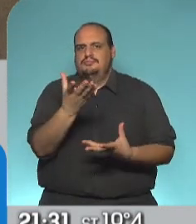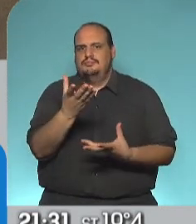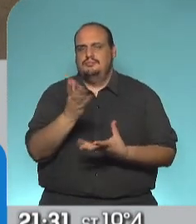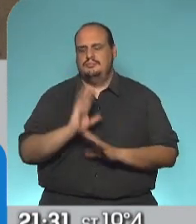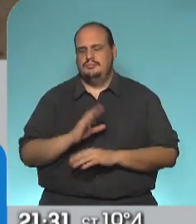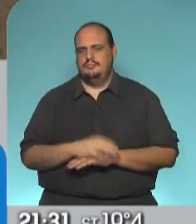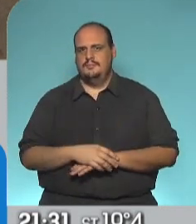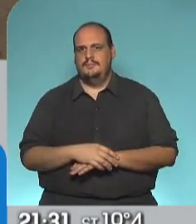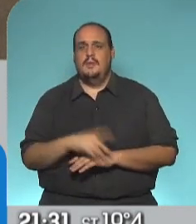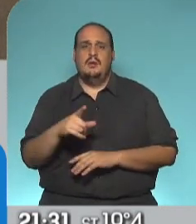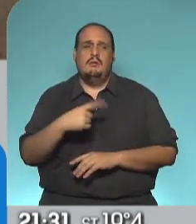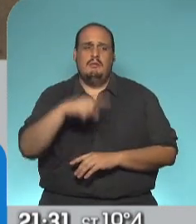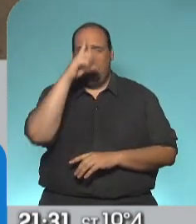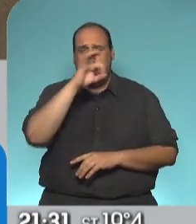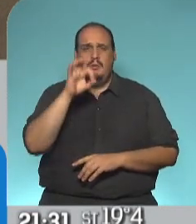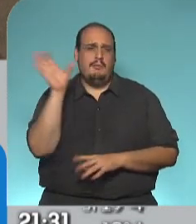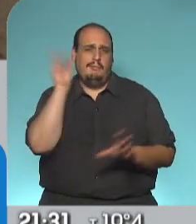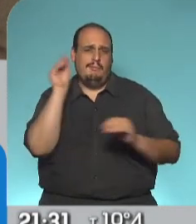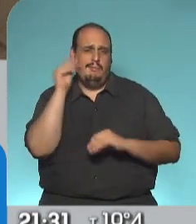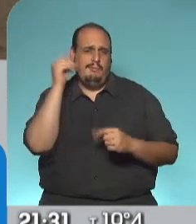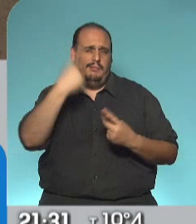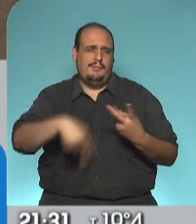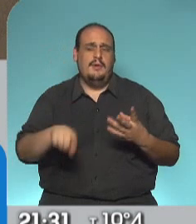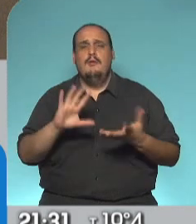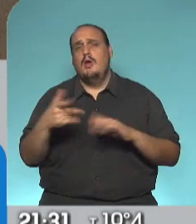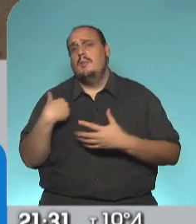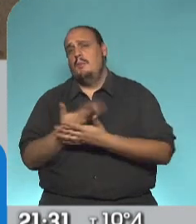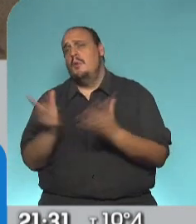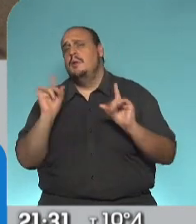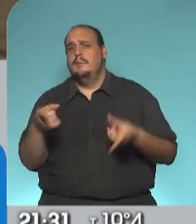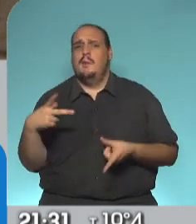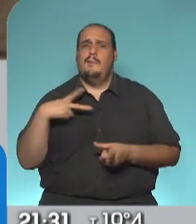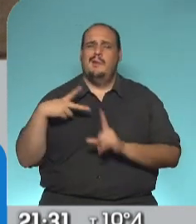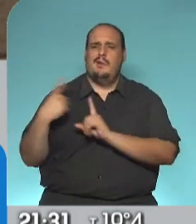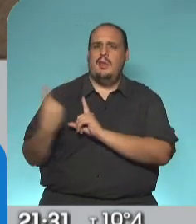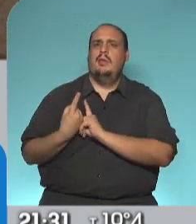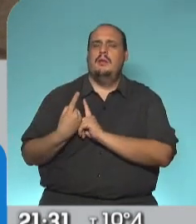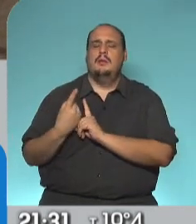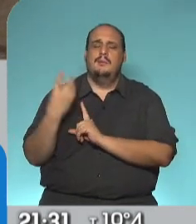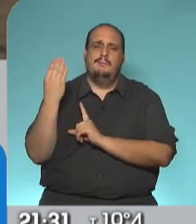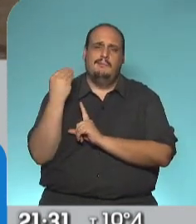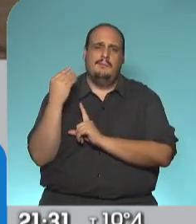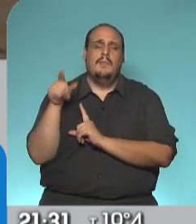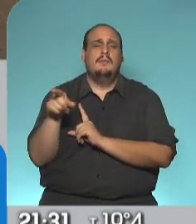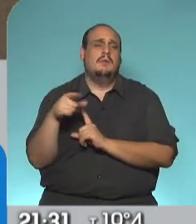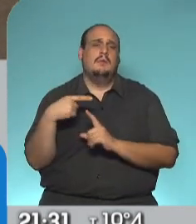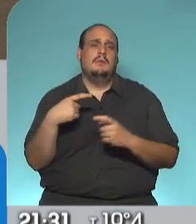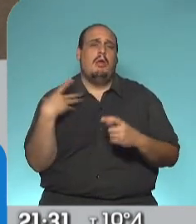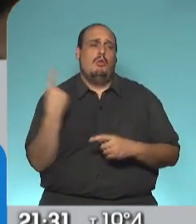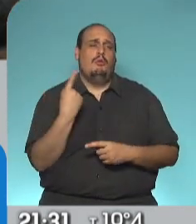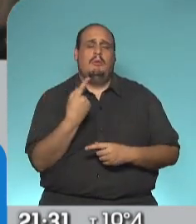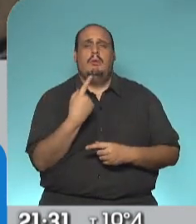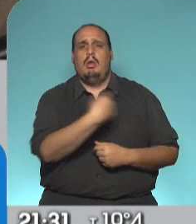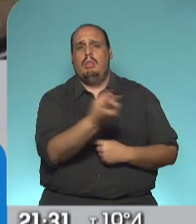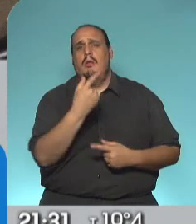pero he escuchado posturas diversas tanto públicamente como en privado así que me parece que es mejor que cada dirigente se presione sentido está bien